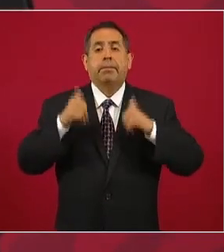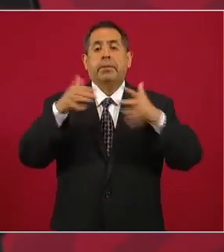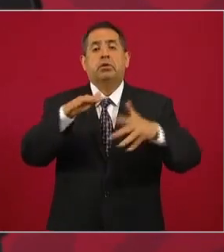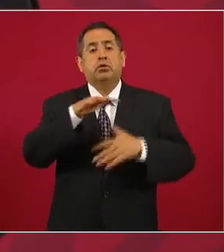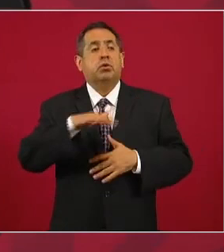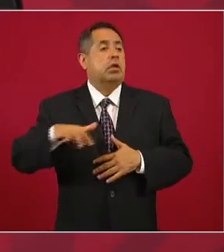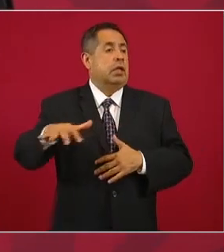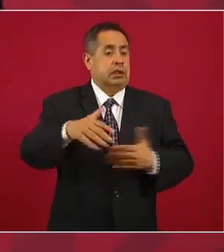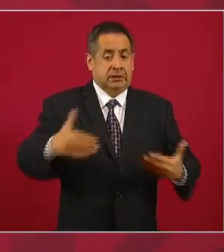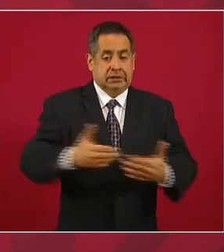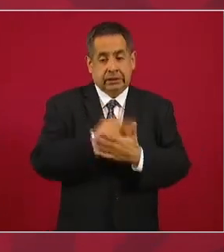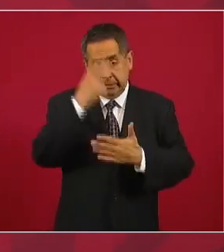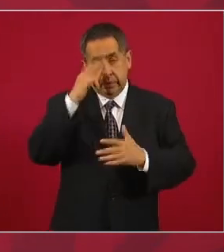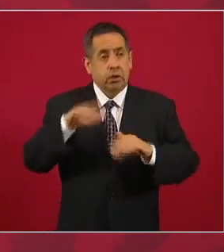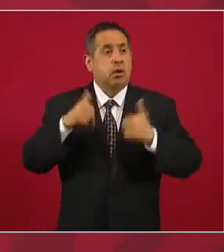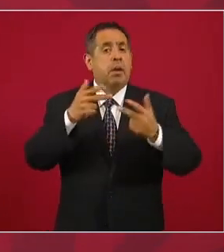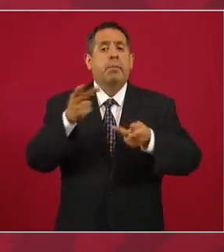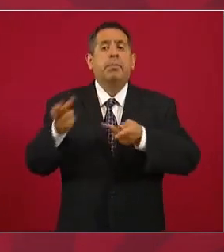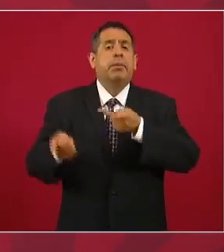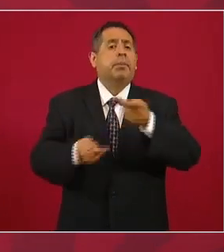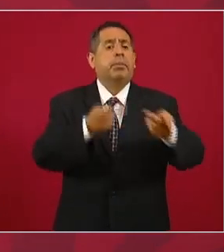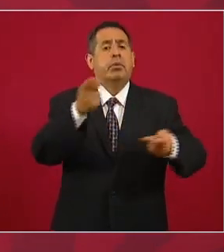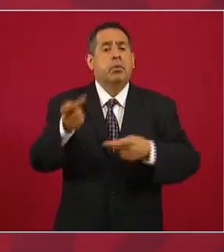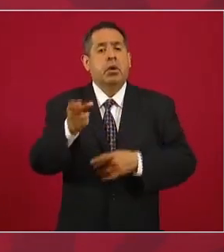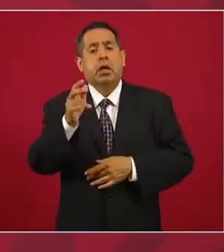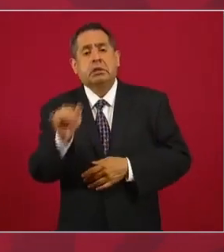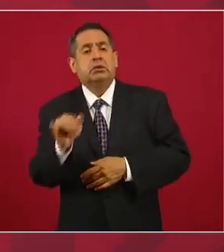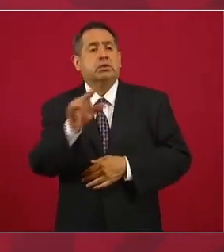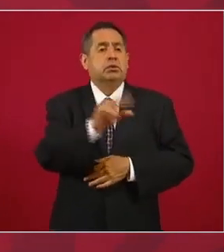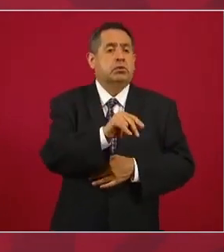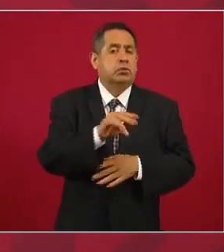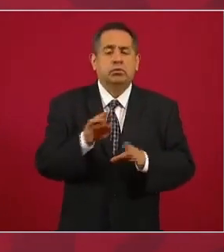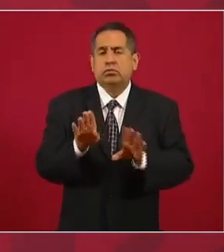de México sobre